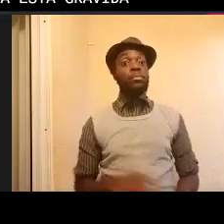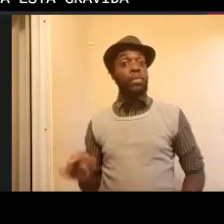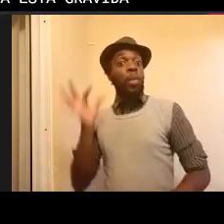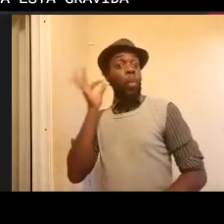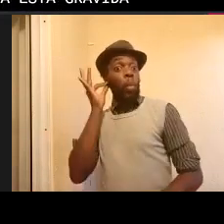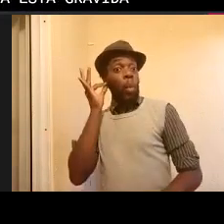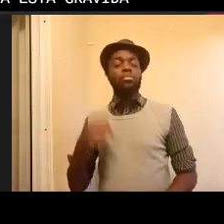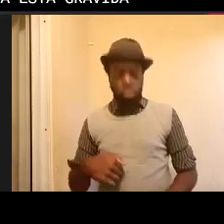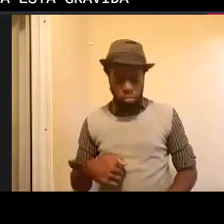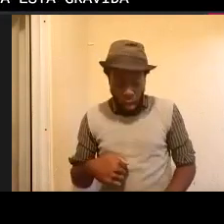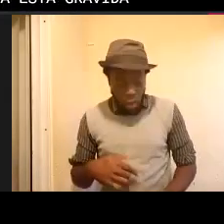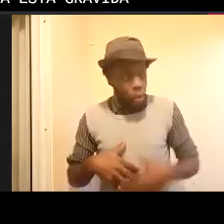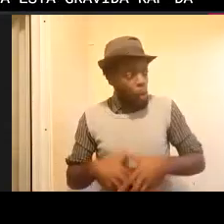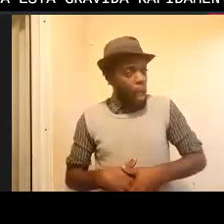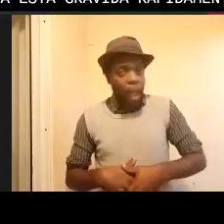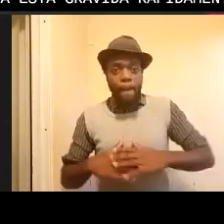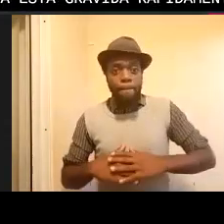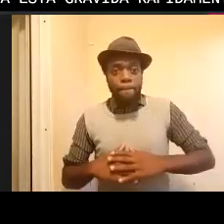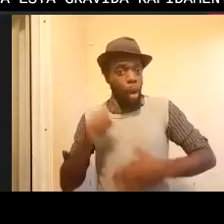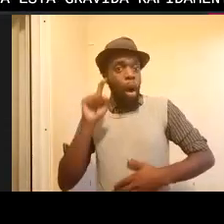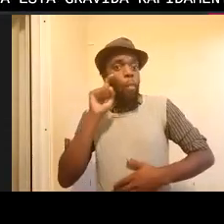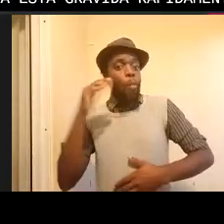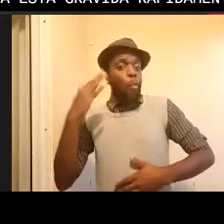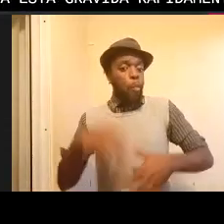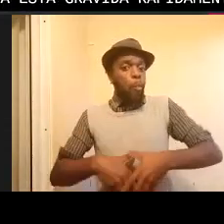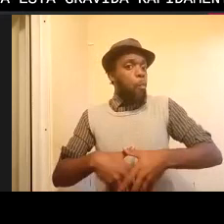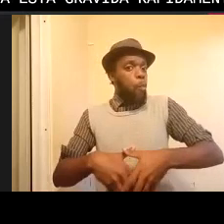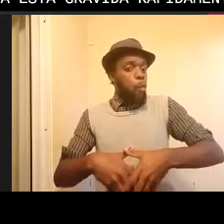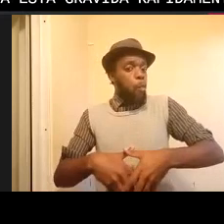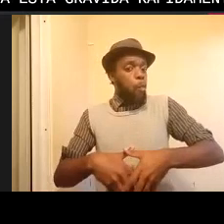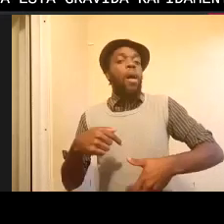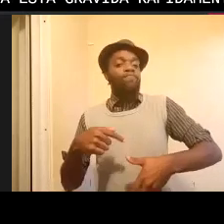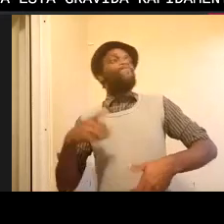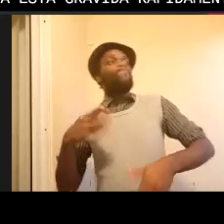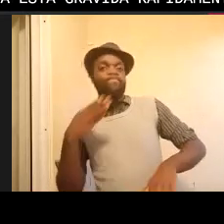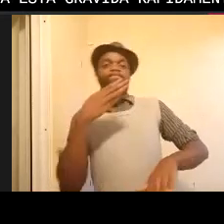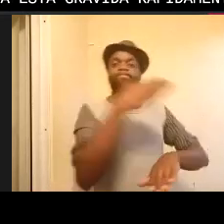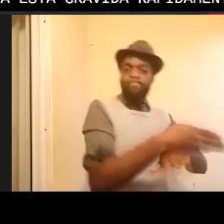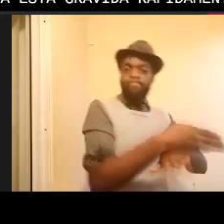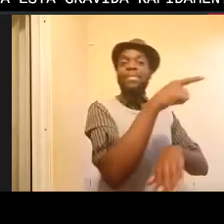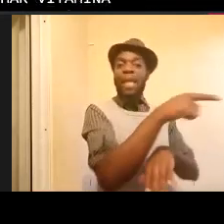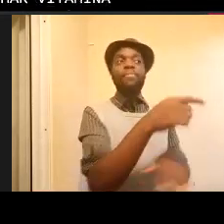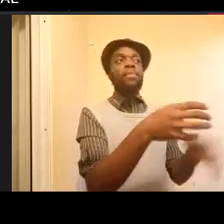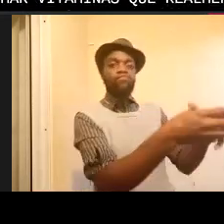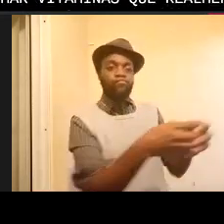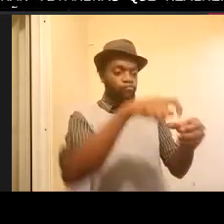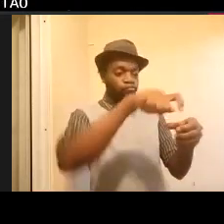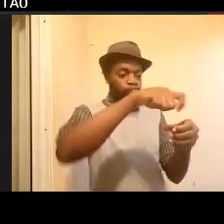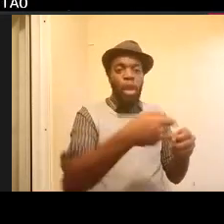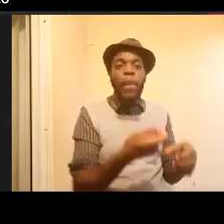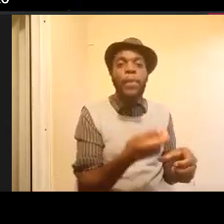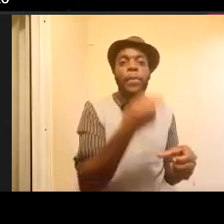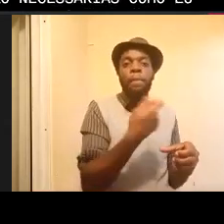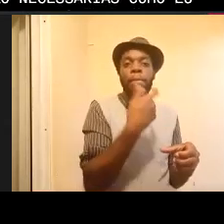y tomar estas vitaminas tan necesarias, ¿verdad? Como es el ácido